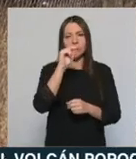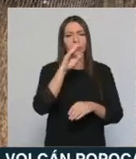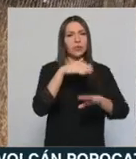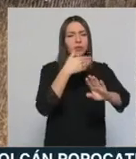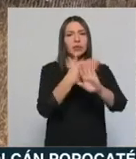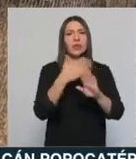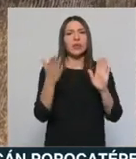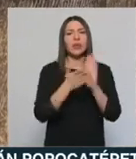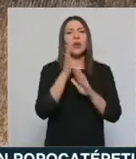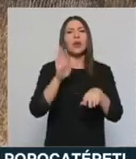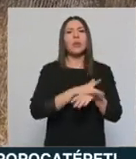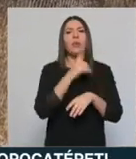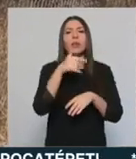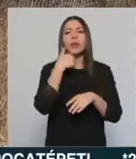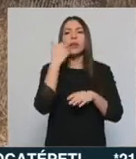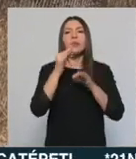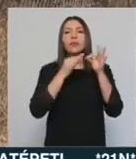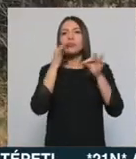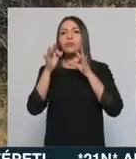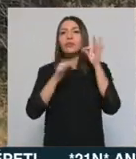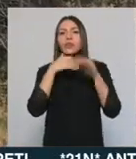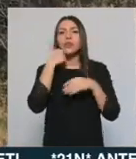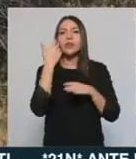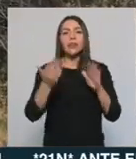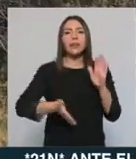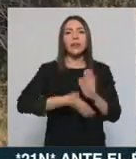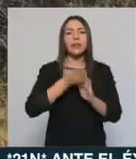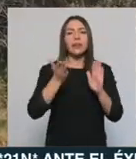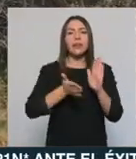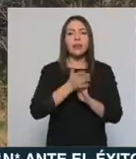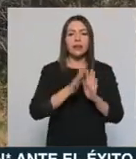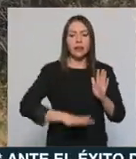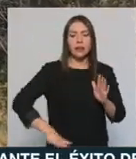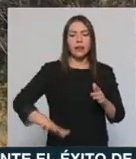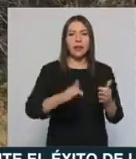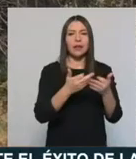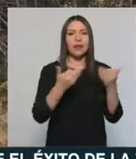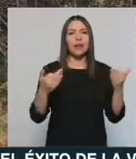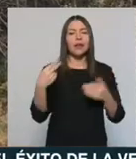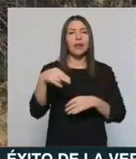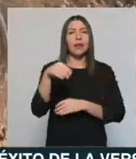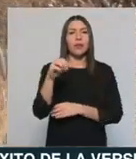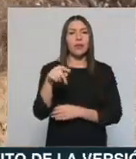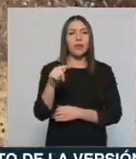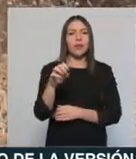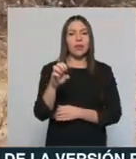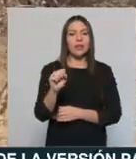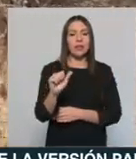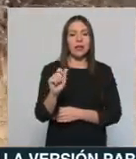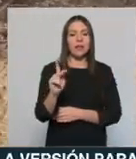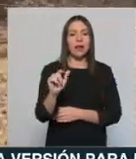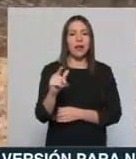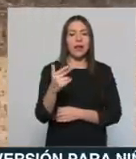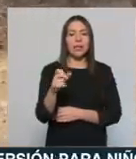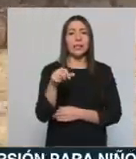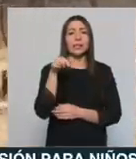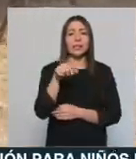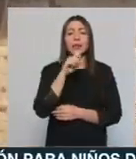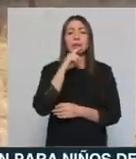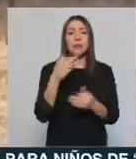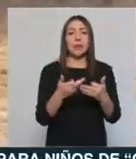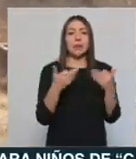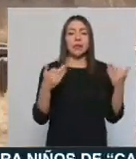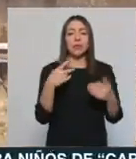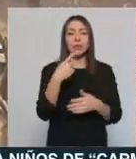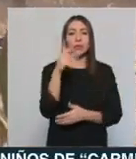tras conocer la promoción de viviendas que se realizaba en el predio de Montes Apalaches 525, terreno que se encuentra dentro de la tercera sección